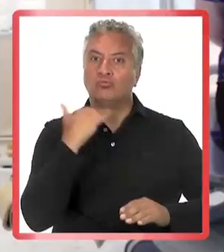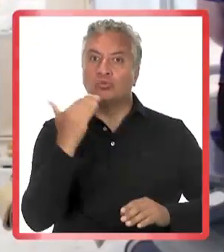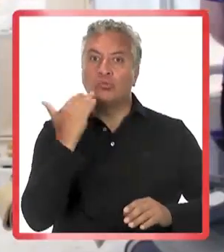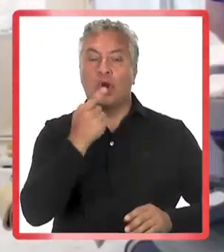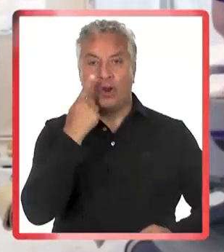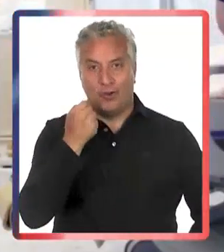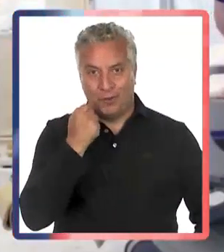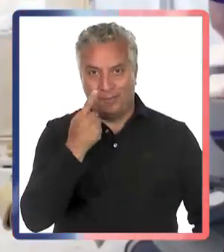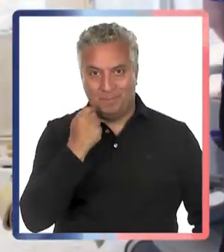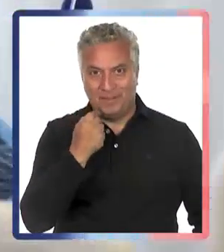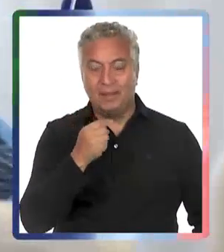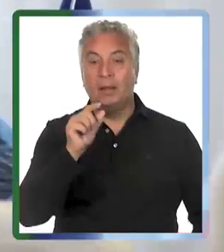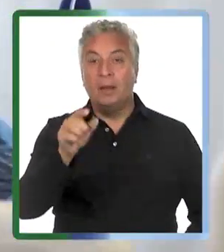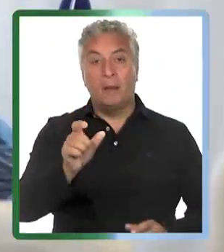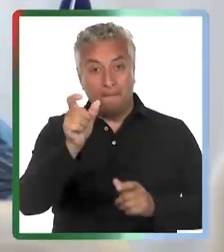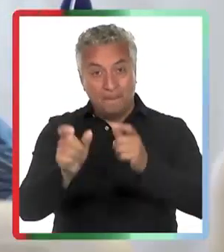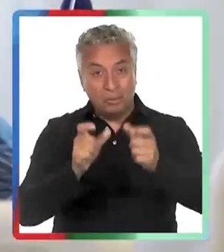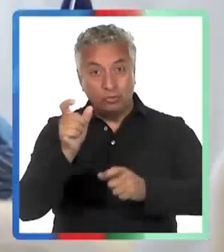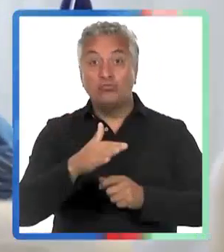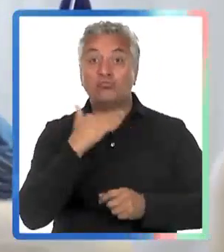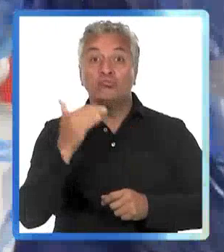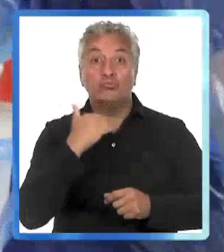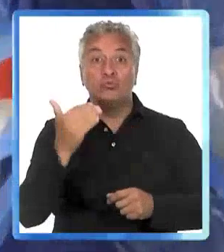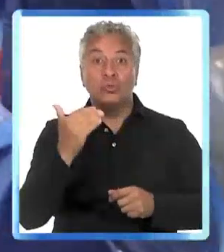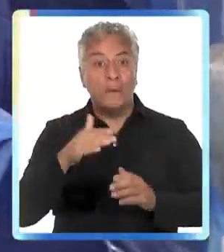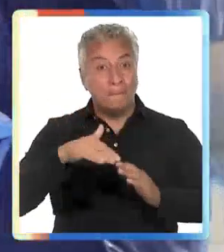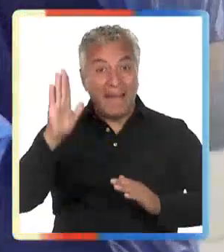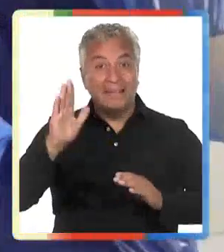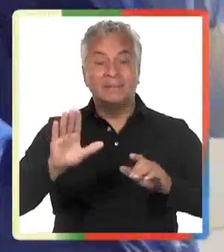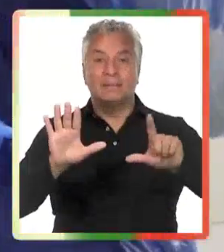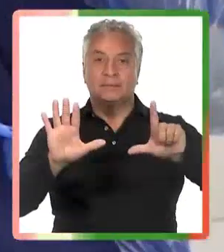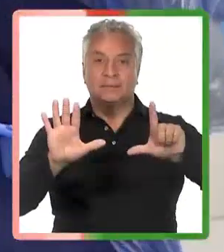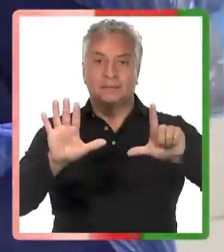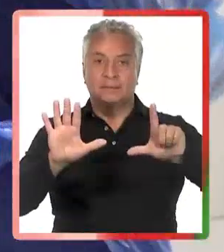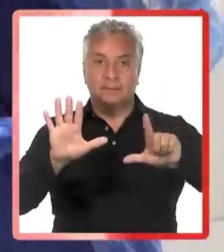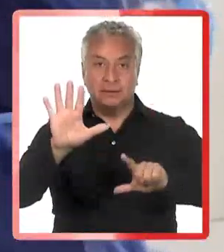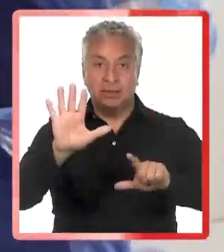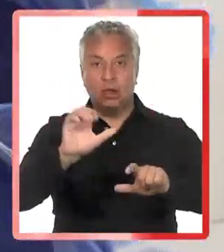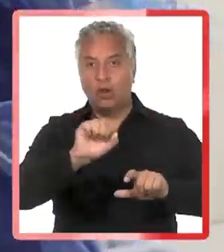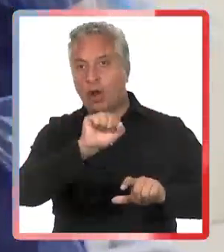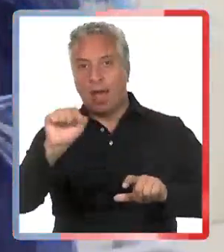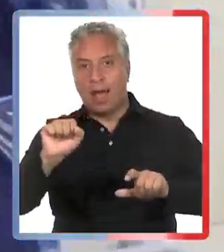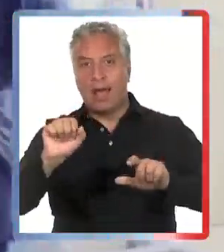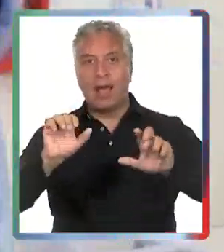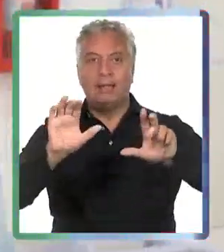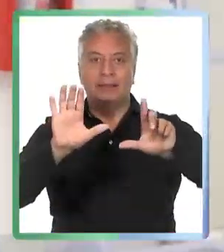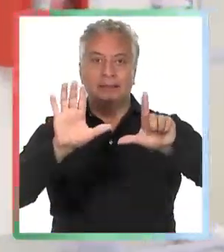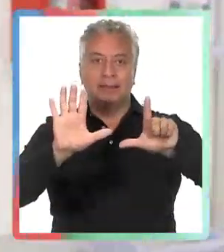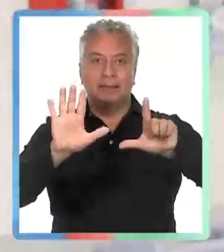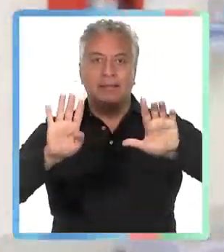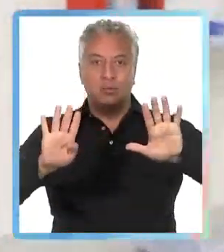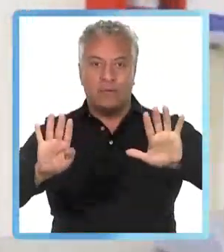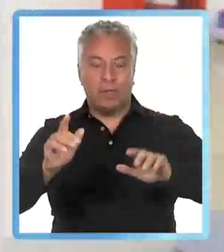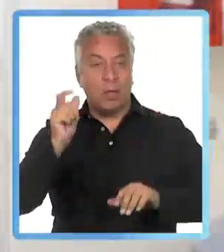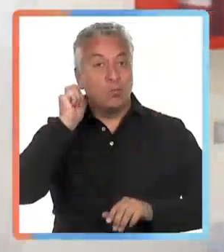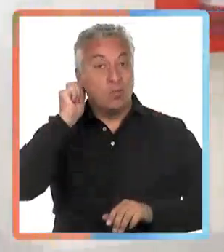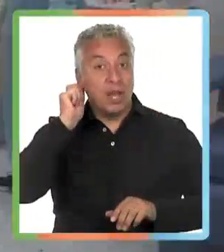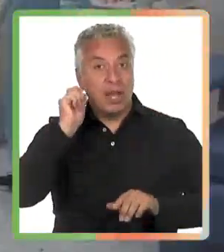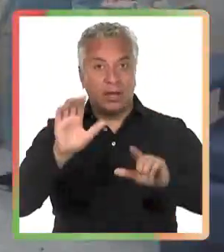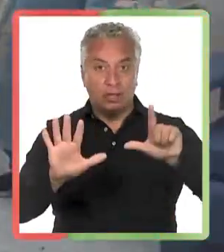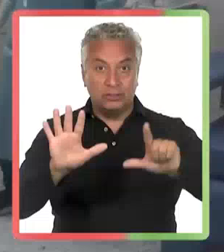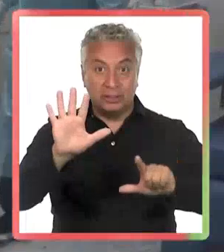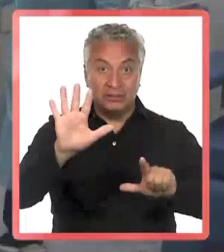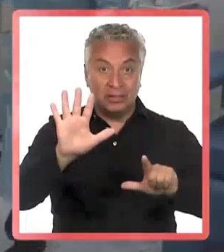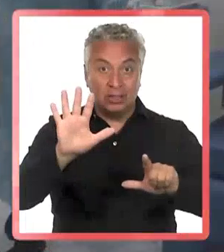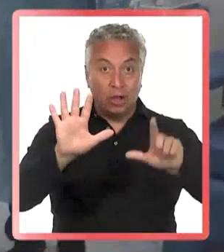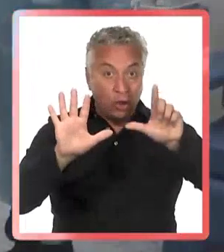los hombres. Segundo, las personas que más fallecieron fueron hombres de 75 a 79 años y mujeres de